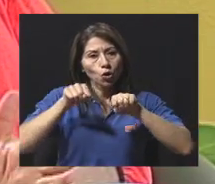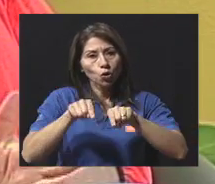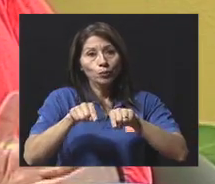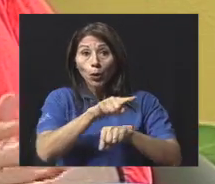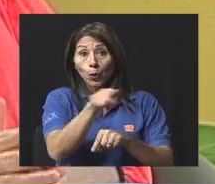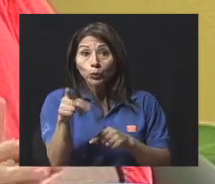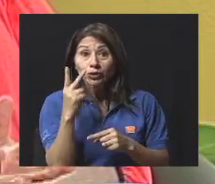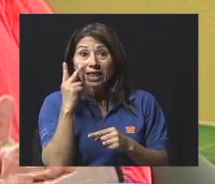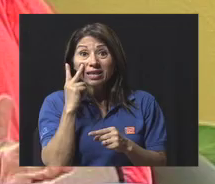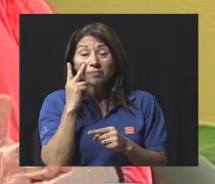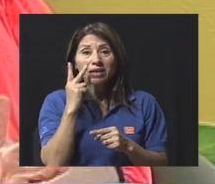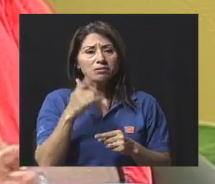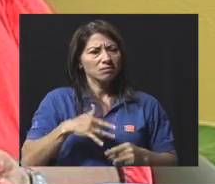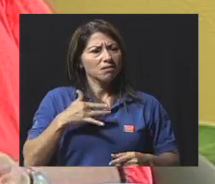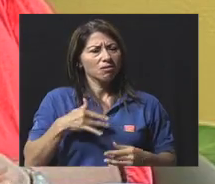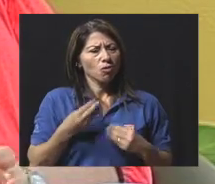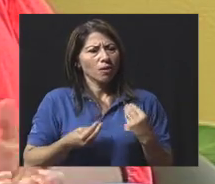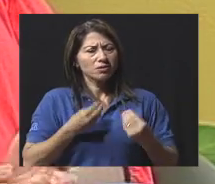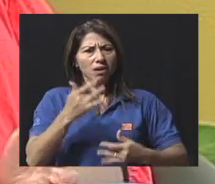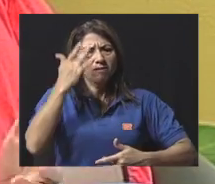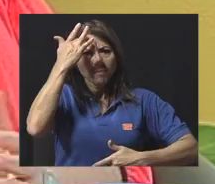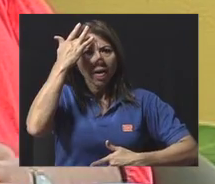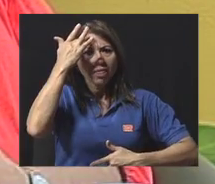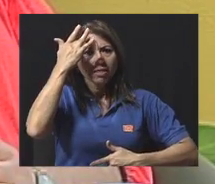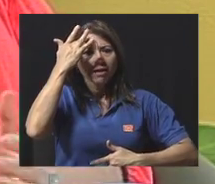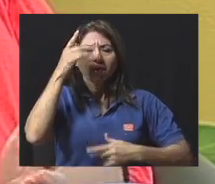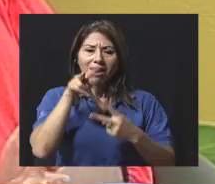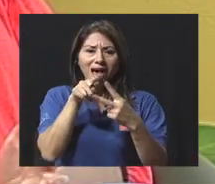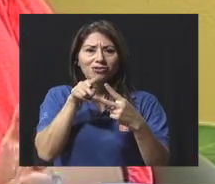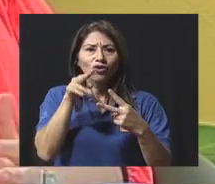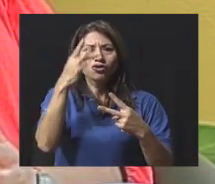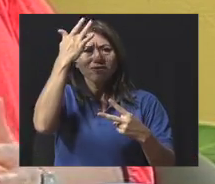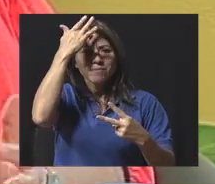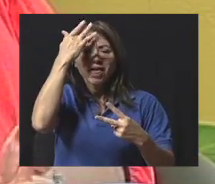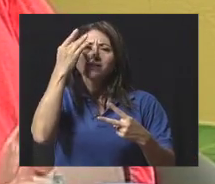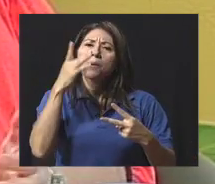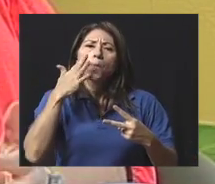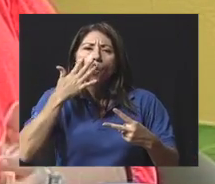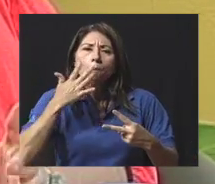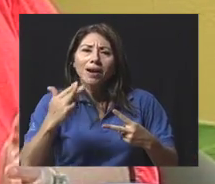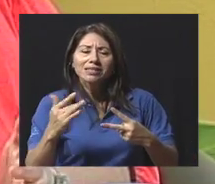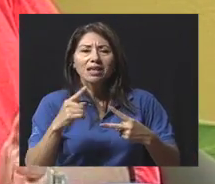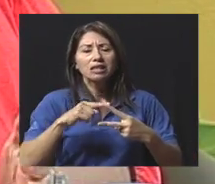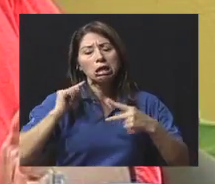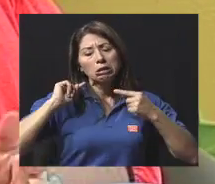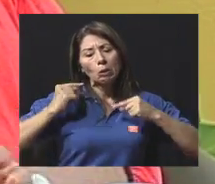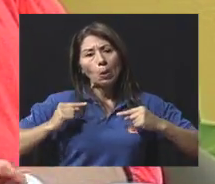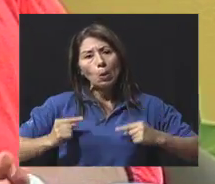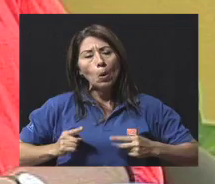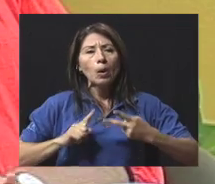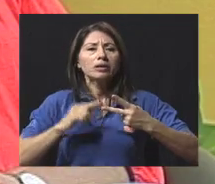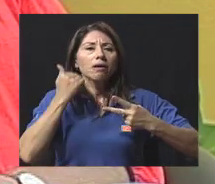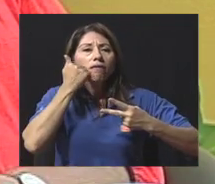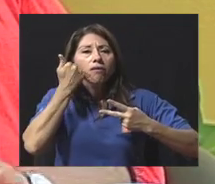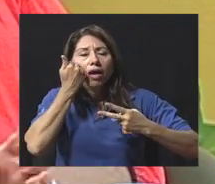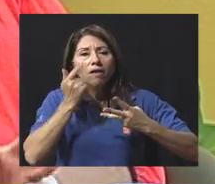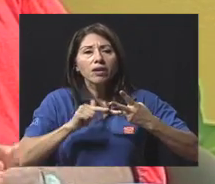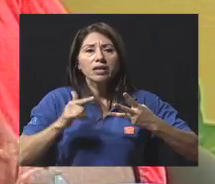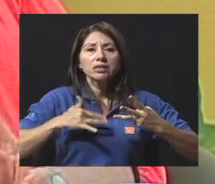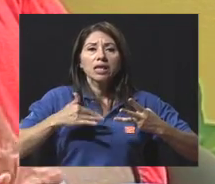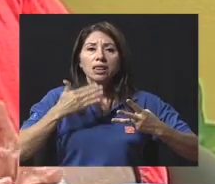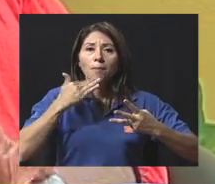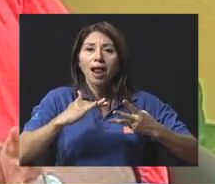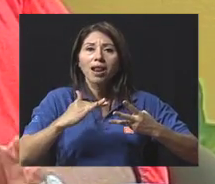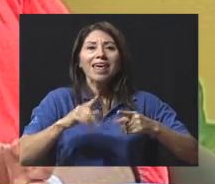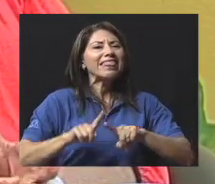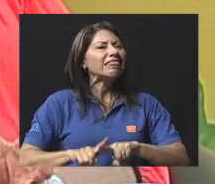el cuadro clínico es muy parecido al dengue con los dolores corporales con la fiebre con el malestar general y la diferencia son los